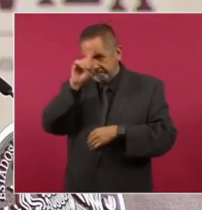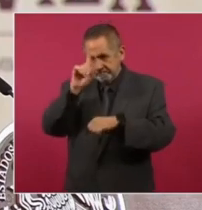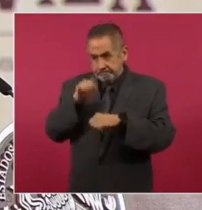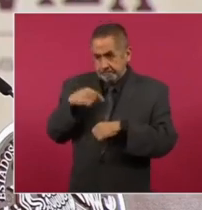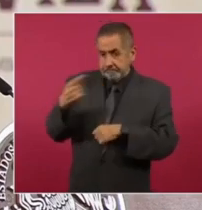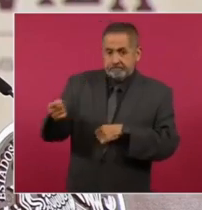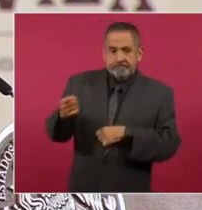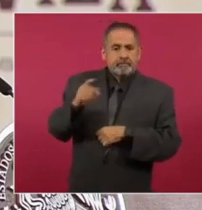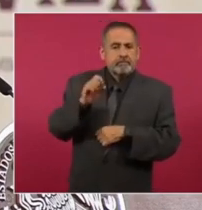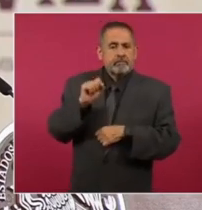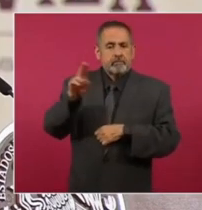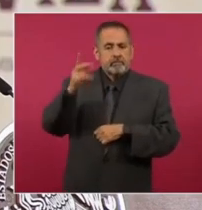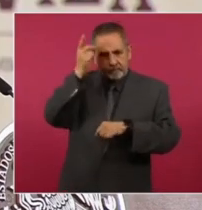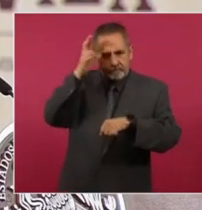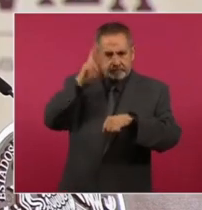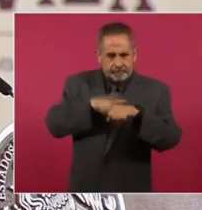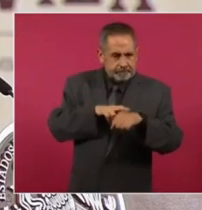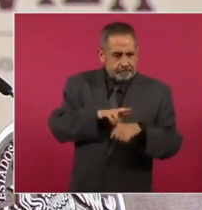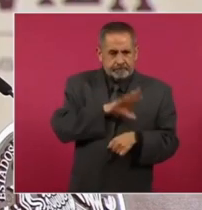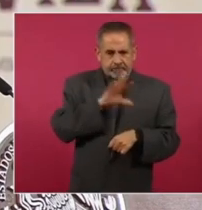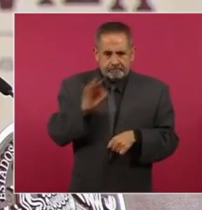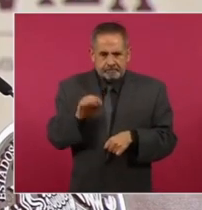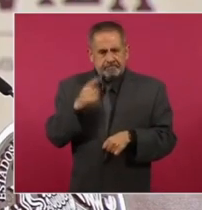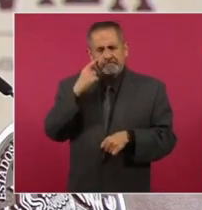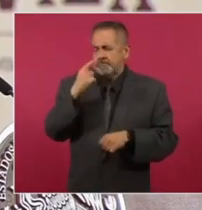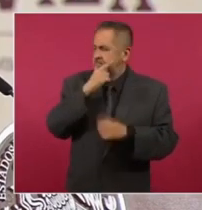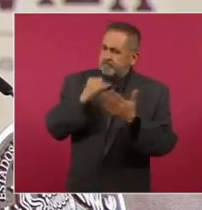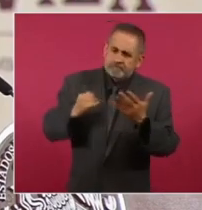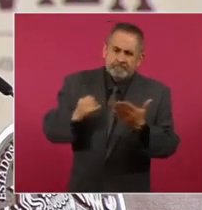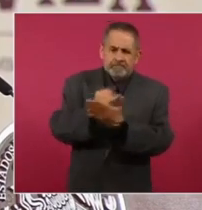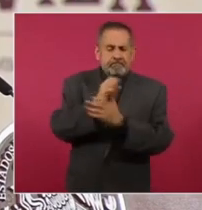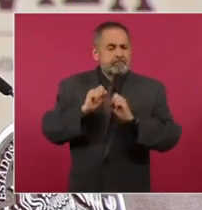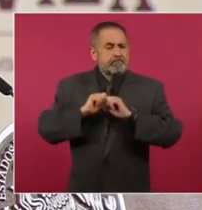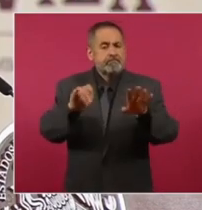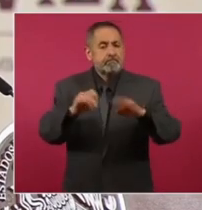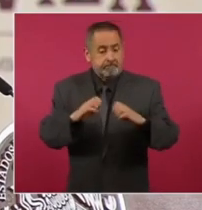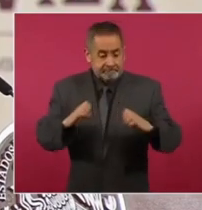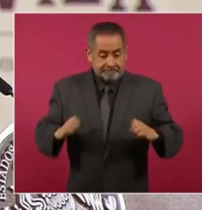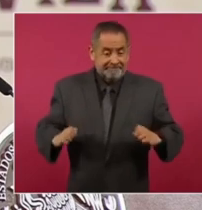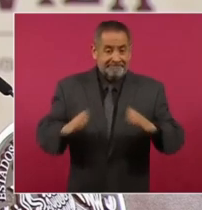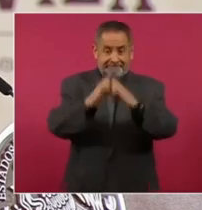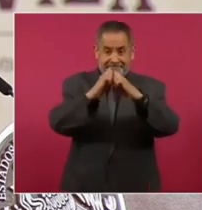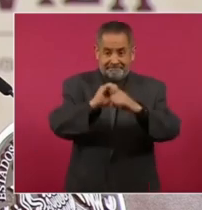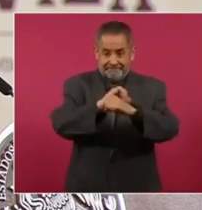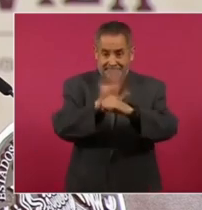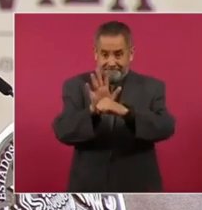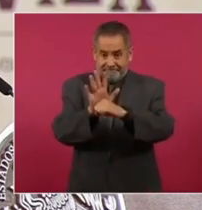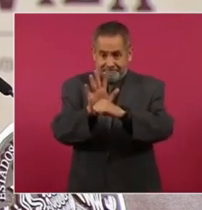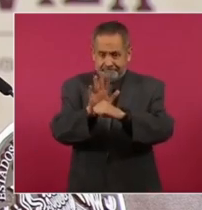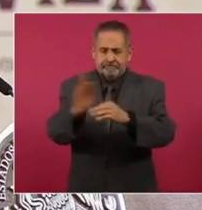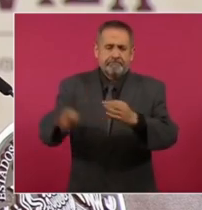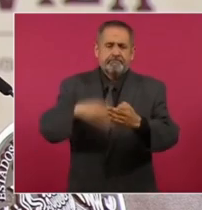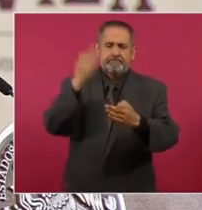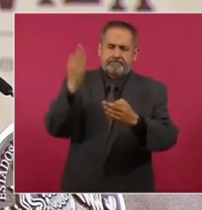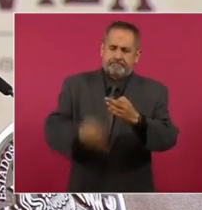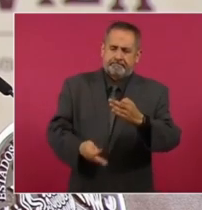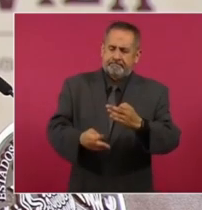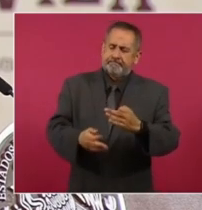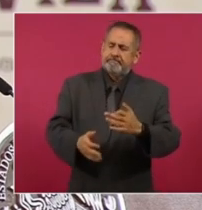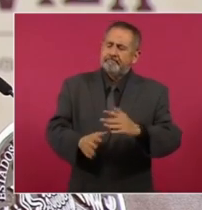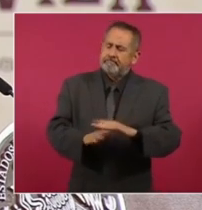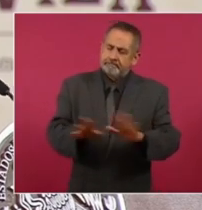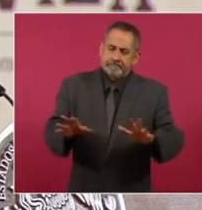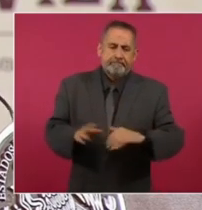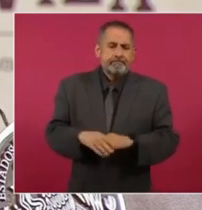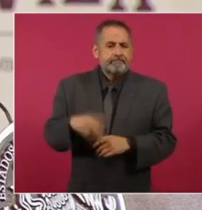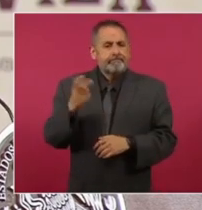subdirector general y este mismo tomó la decisión de dar por terminada la emergencia de salud pública de interés internacional. Este